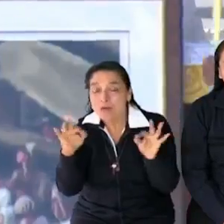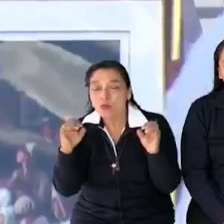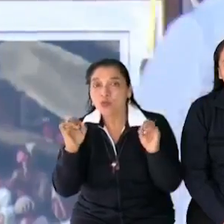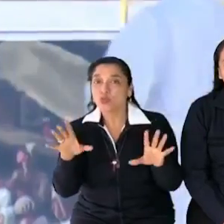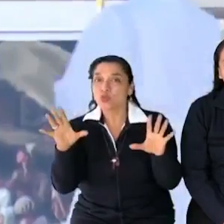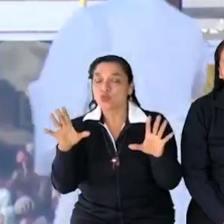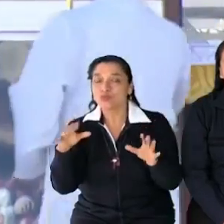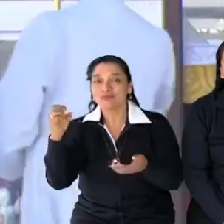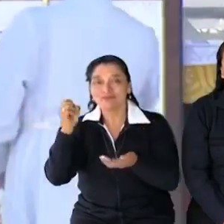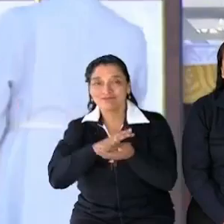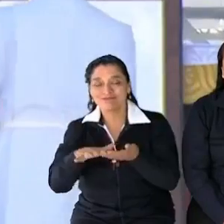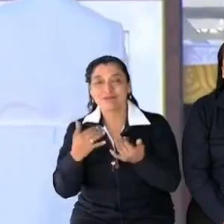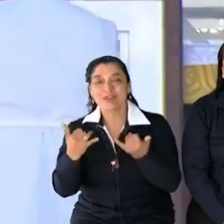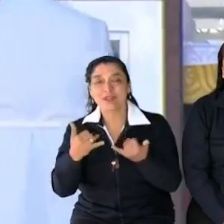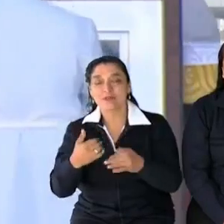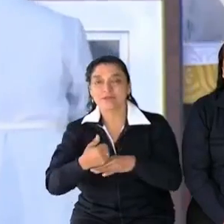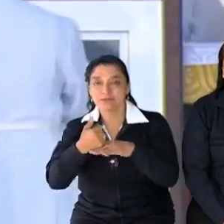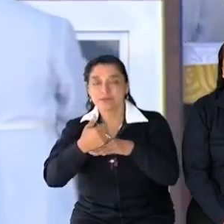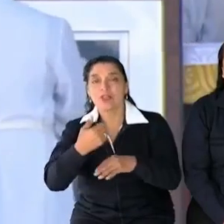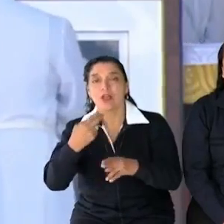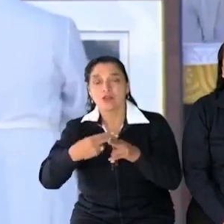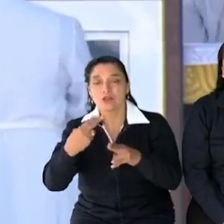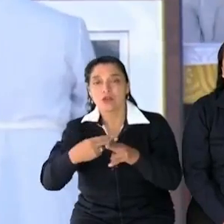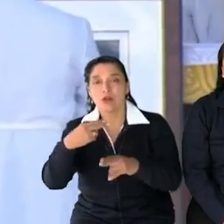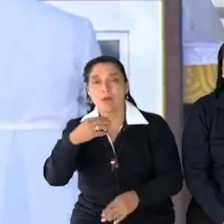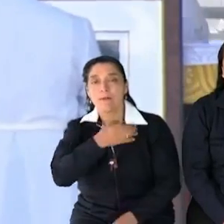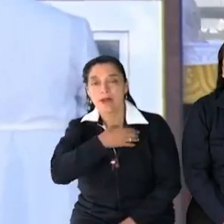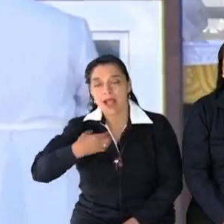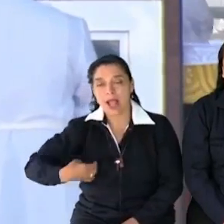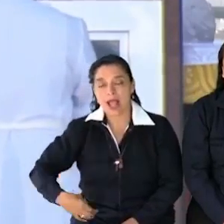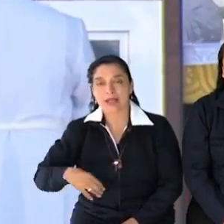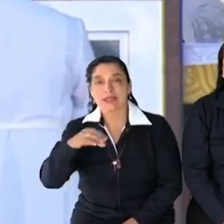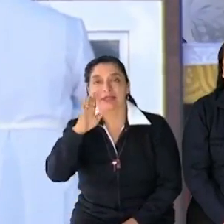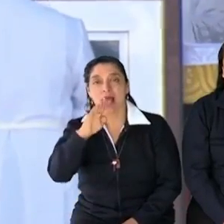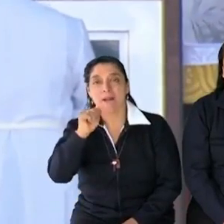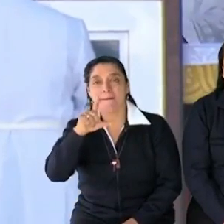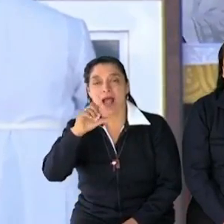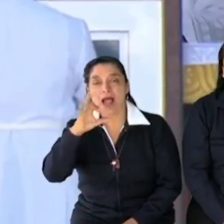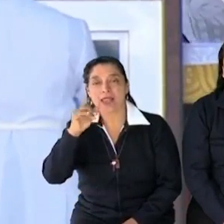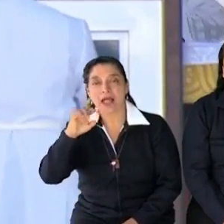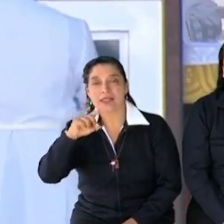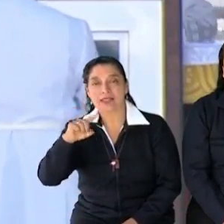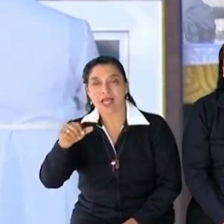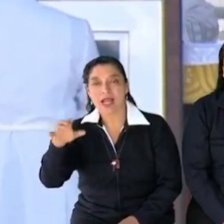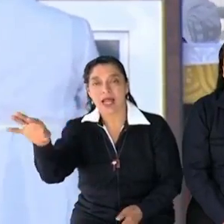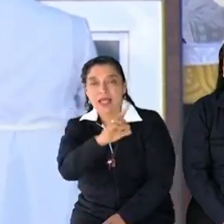El eminentísimo señor Cardenal Baltasar Porras, legado pontificio